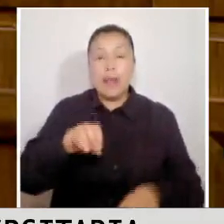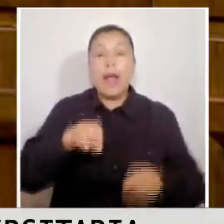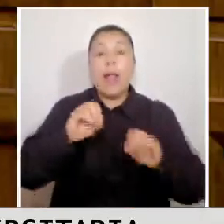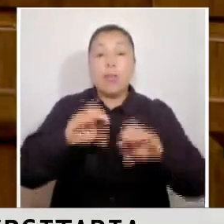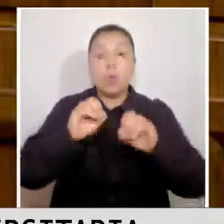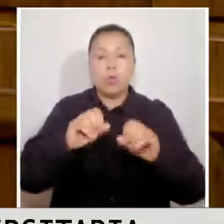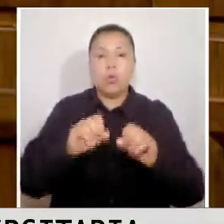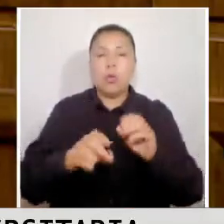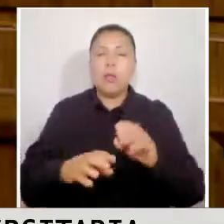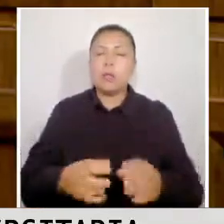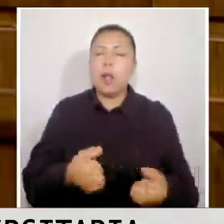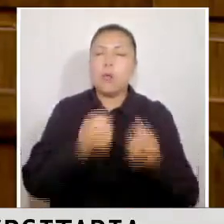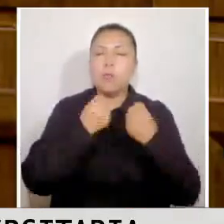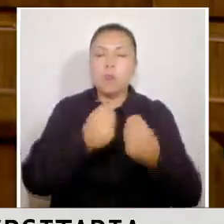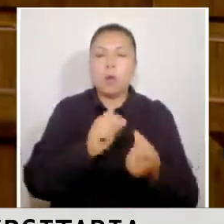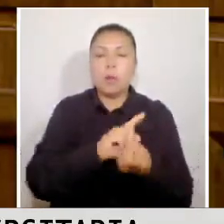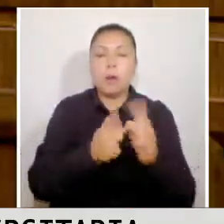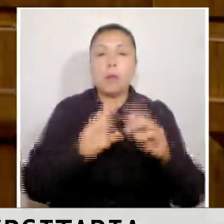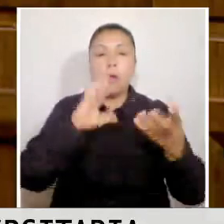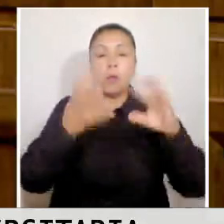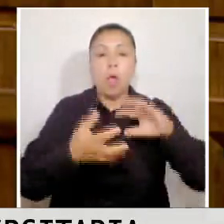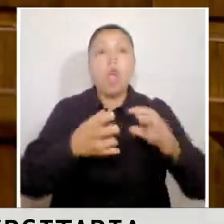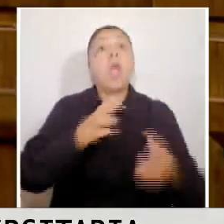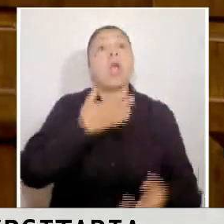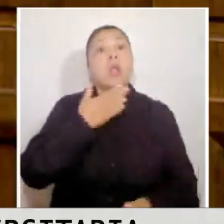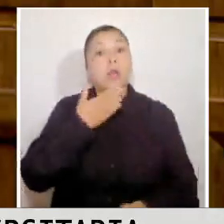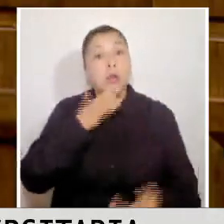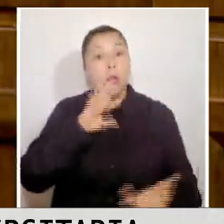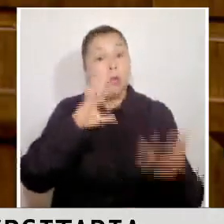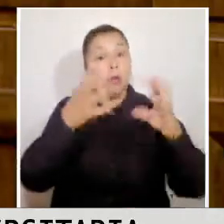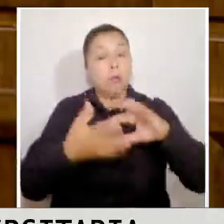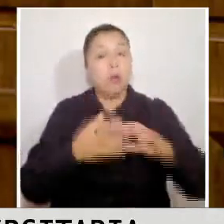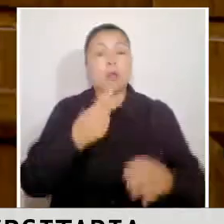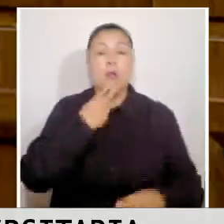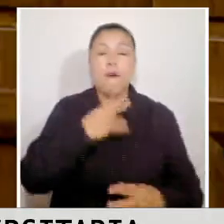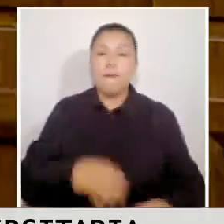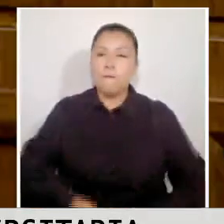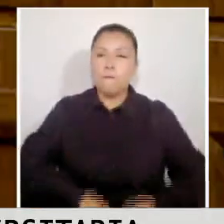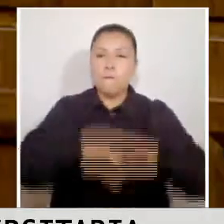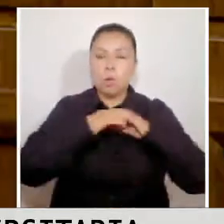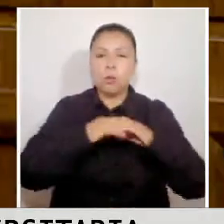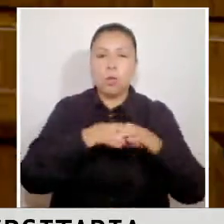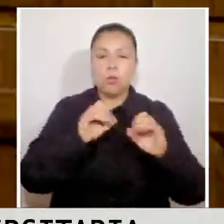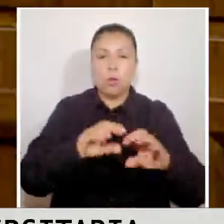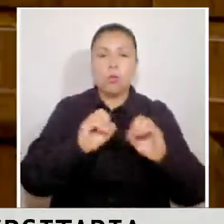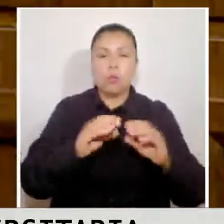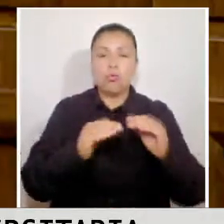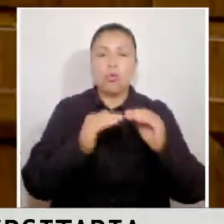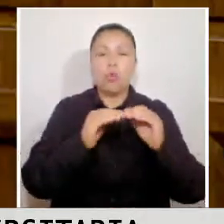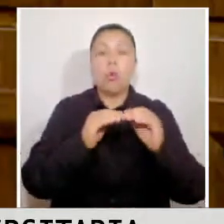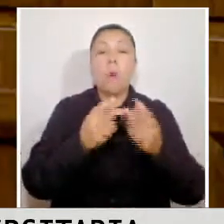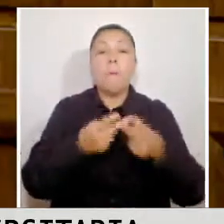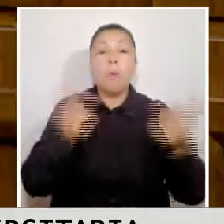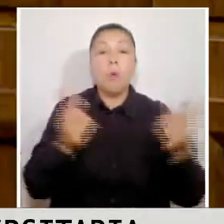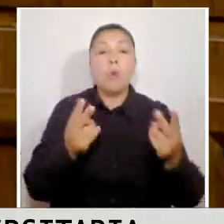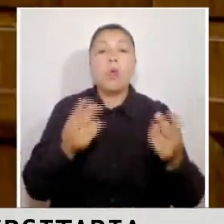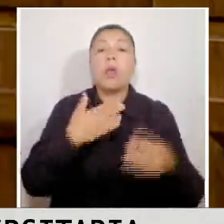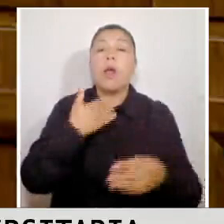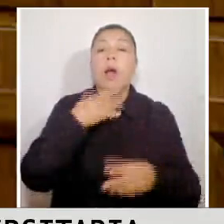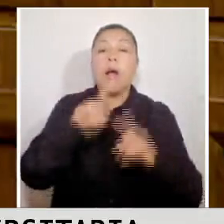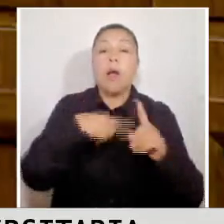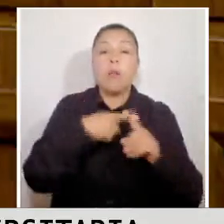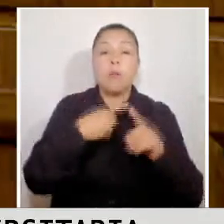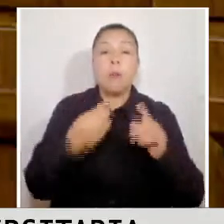mundo estamos cambiando vidas estamos fortaleciendo la educación pública y estando estamos dando mayores